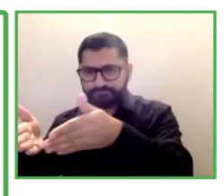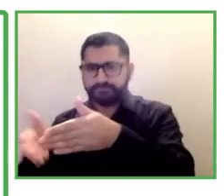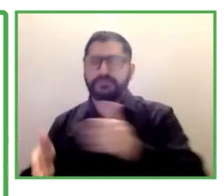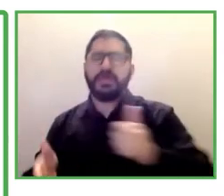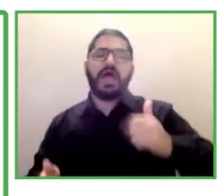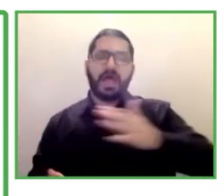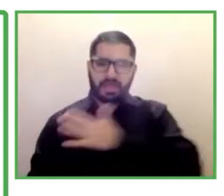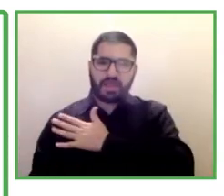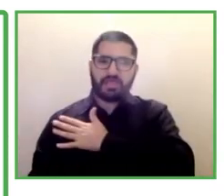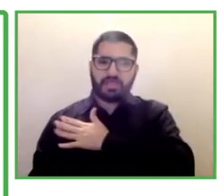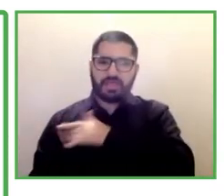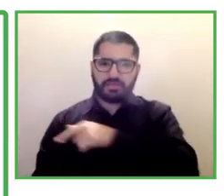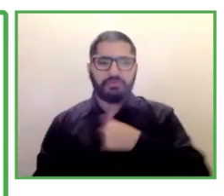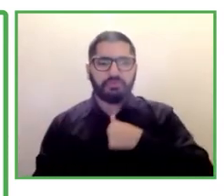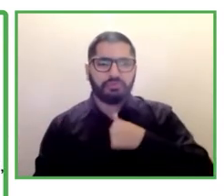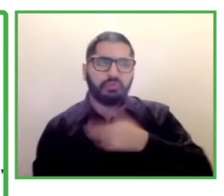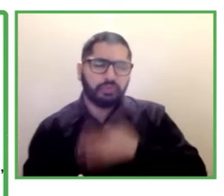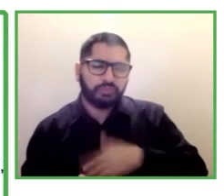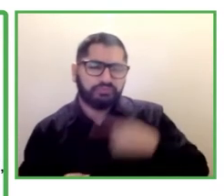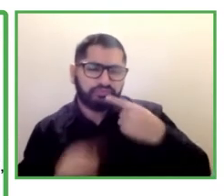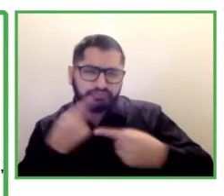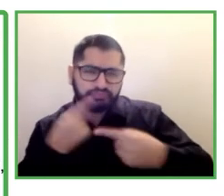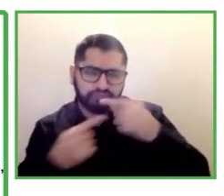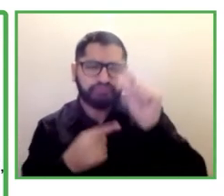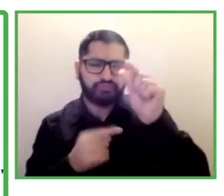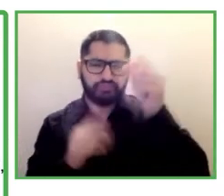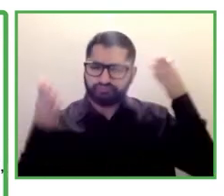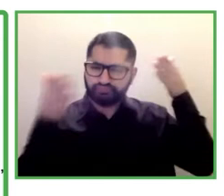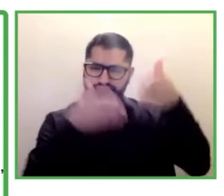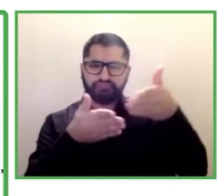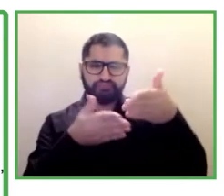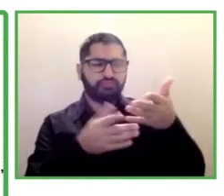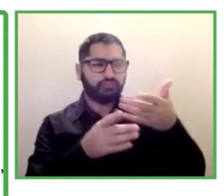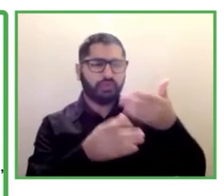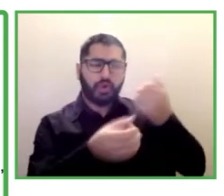en los últimos años a través de JobPath.